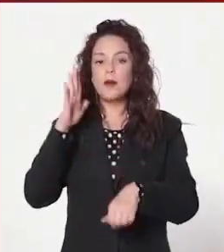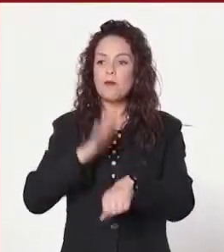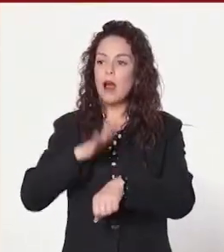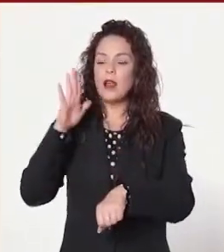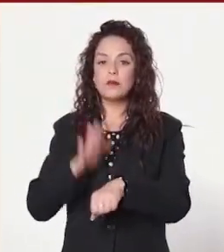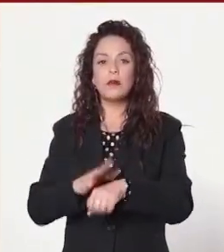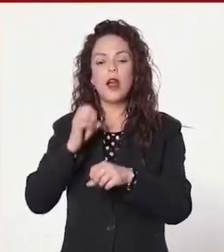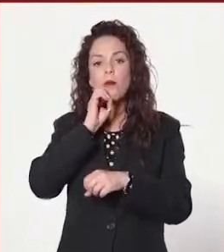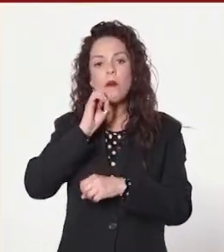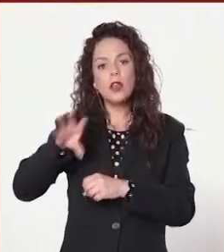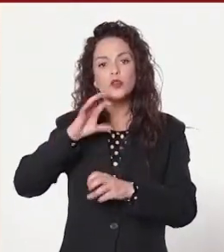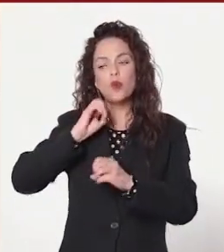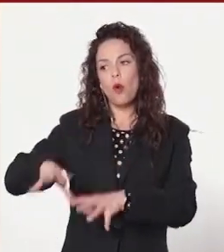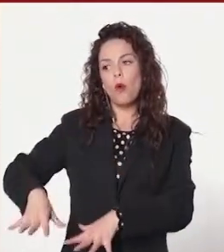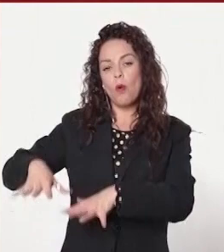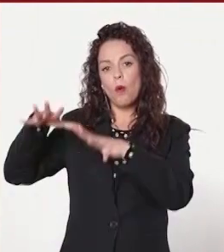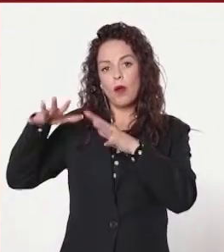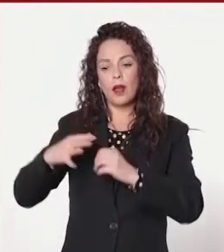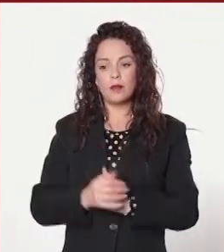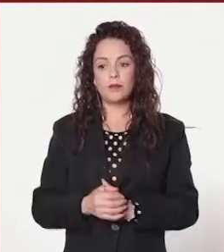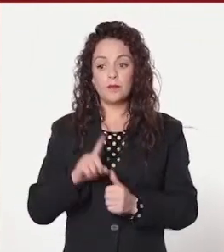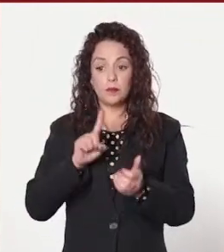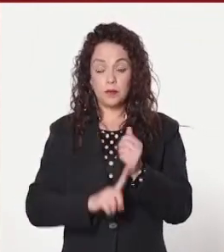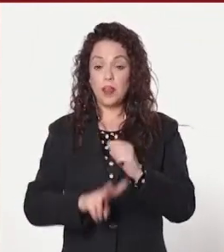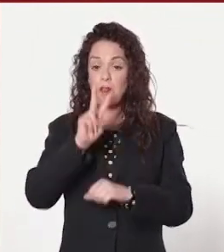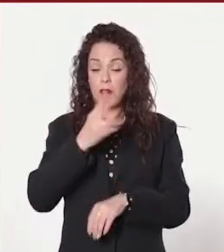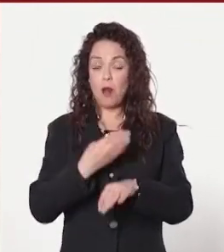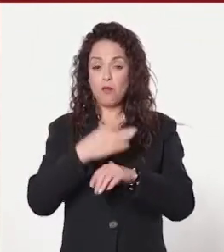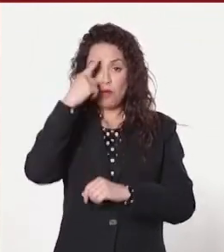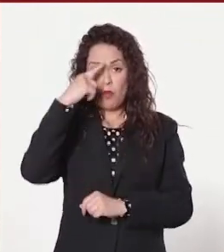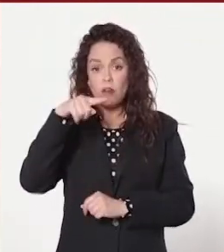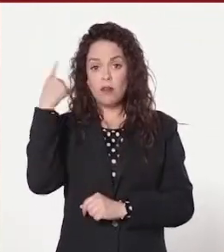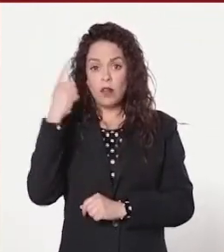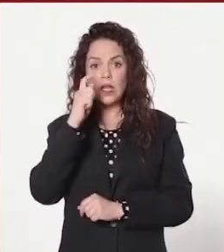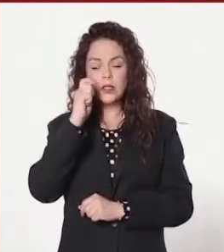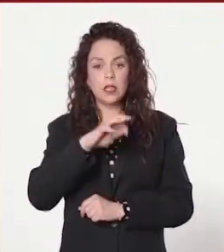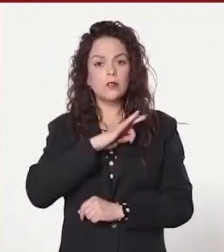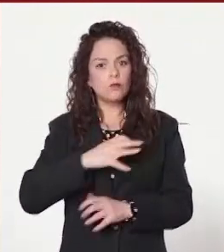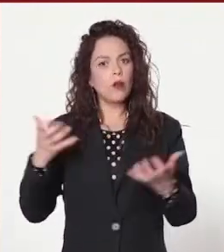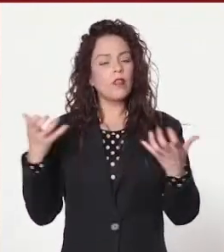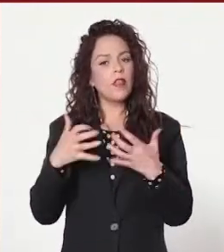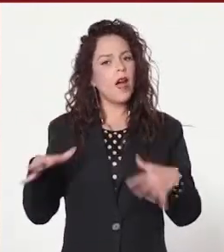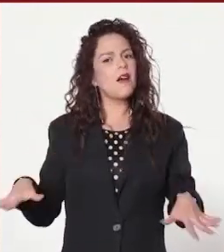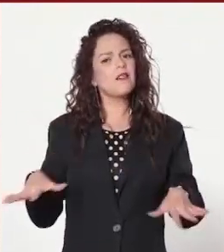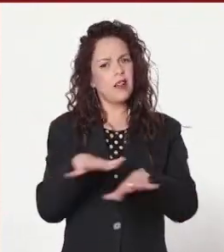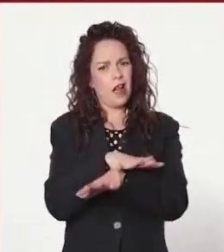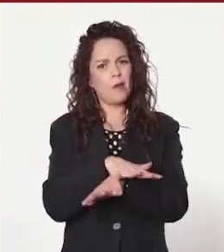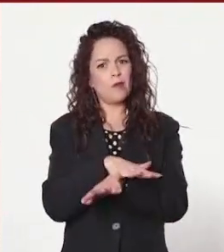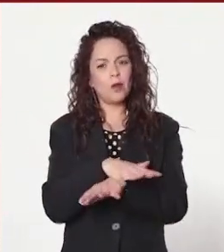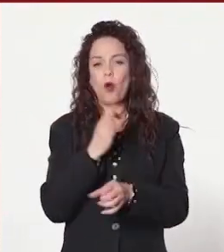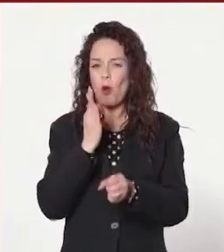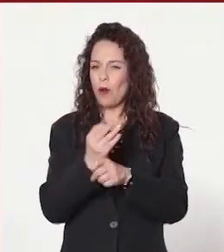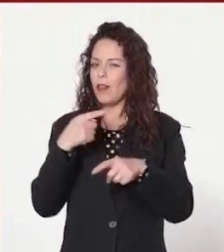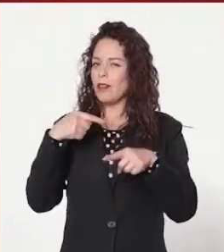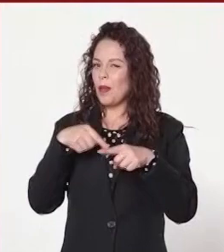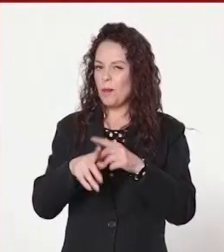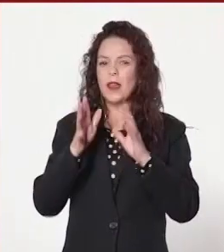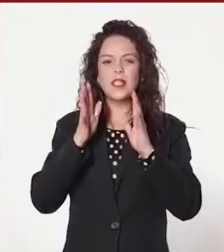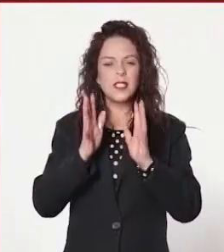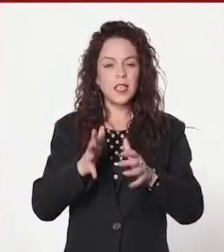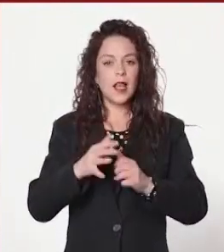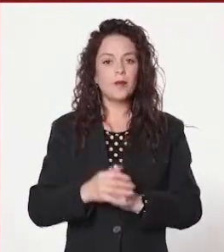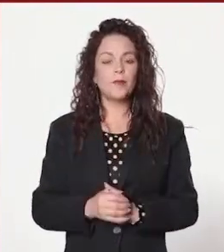basura. Es mucho más fácil de lo que parece comenzar a generar un cambio. Así que empecemos ya. Ahora